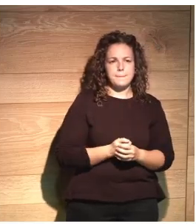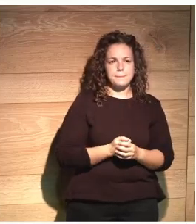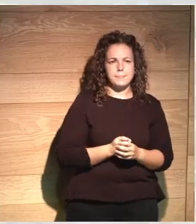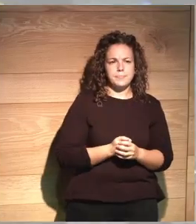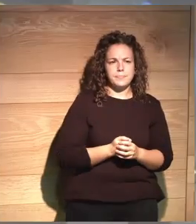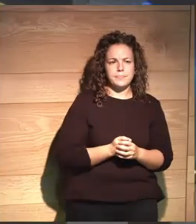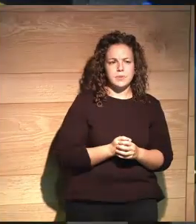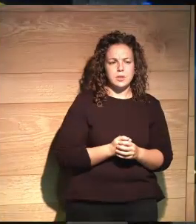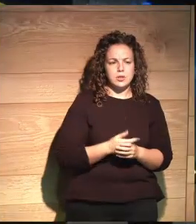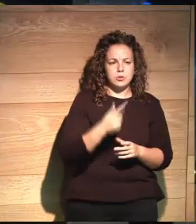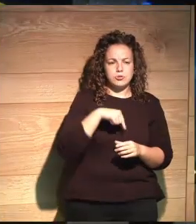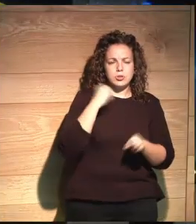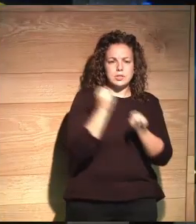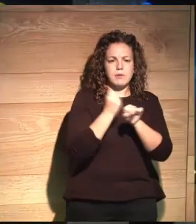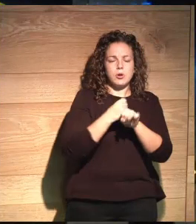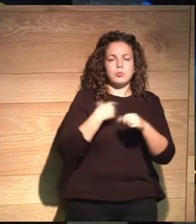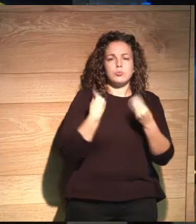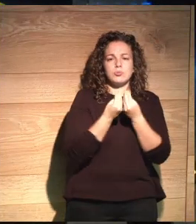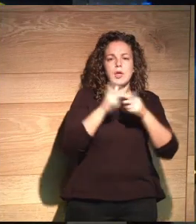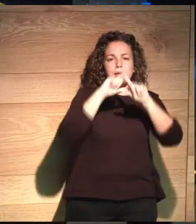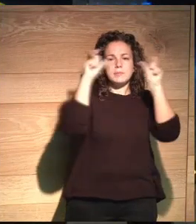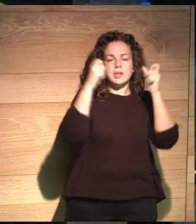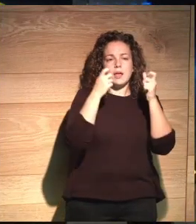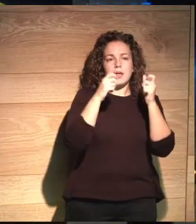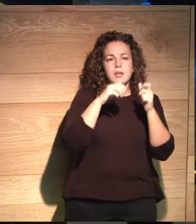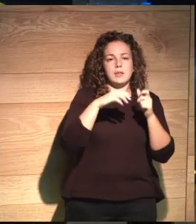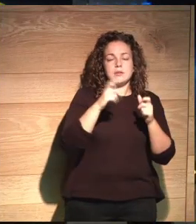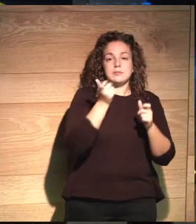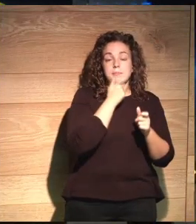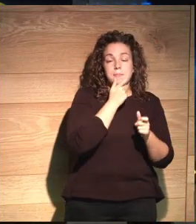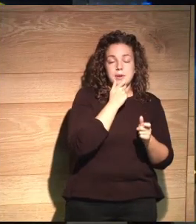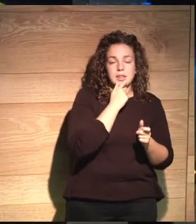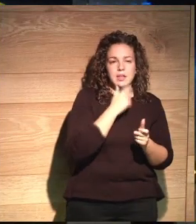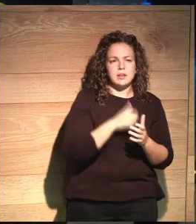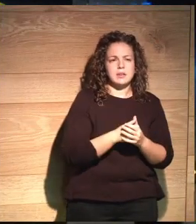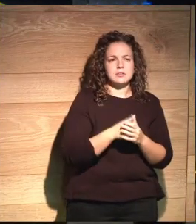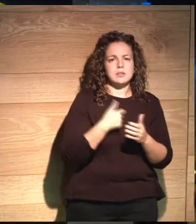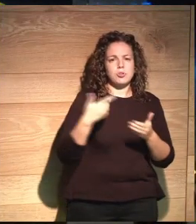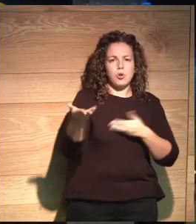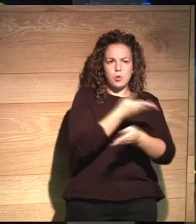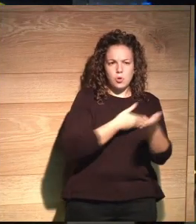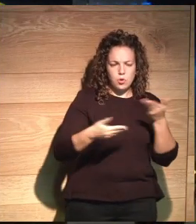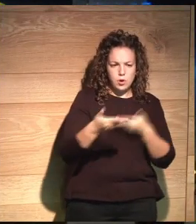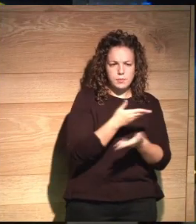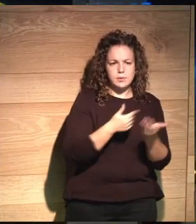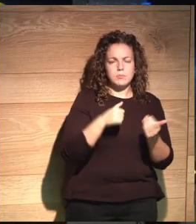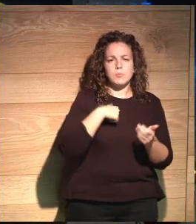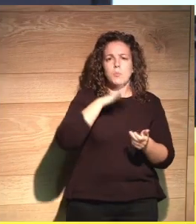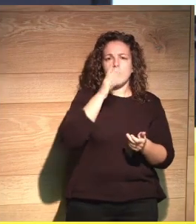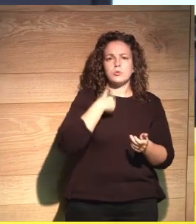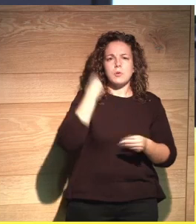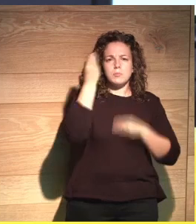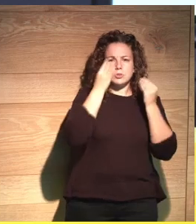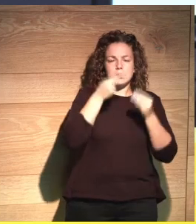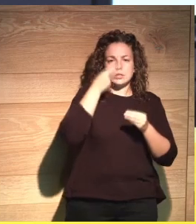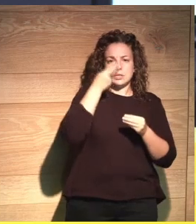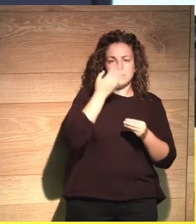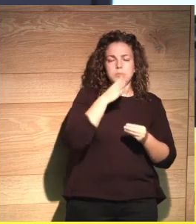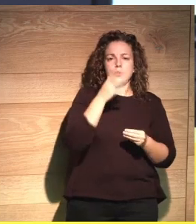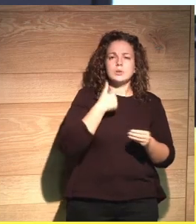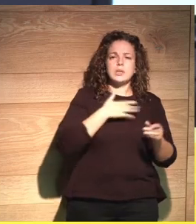estábamos trabajando con empresas británicas de telecomunicaciones pero también colaborando con la oficina del primer ministro que estaba interesada en entender las